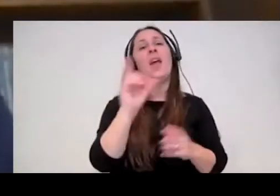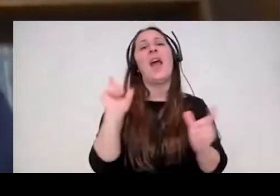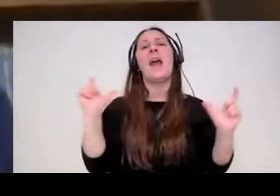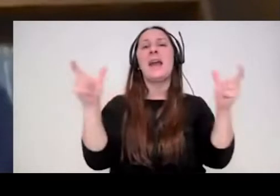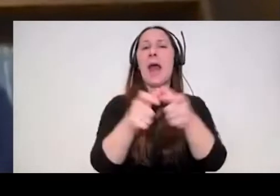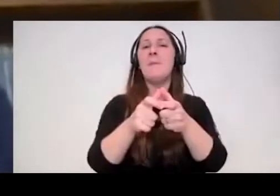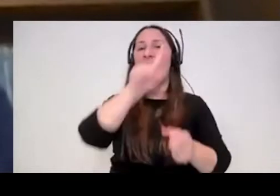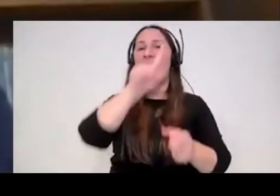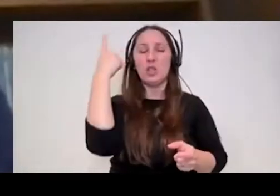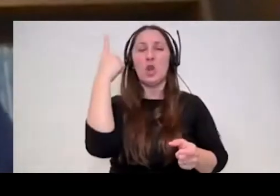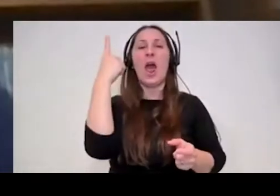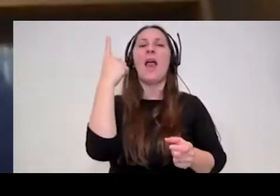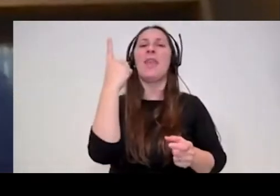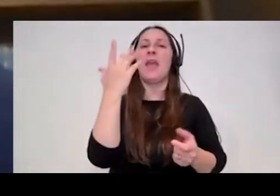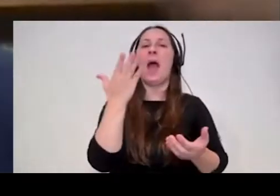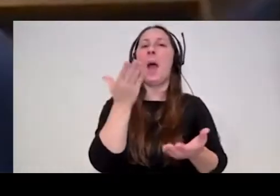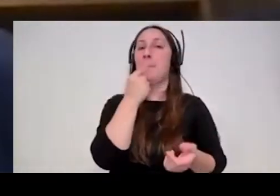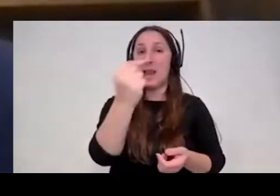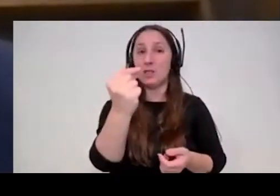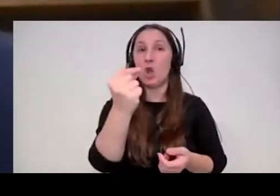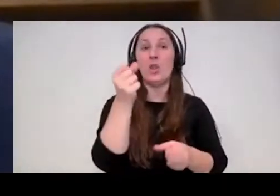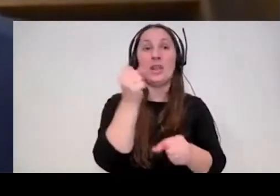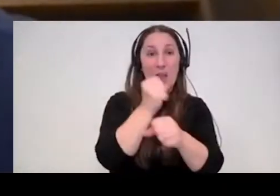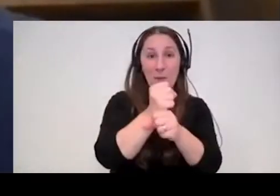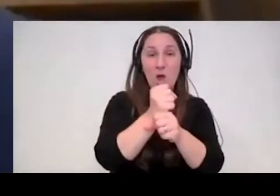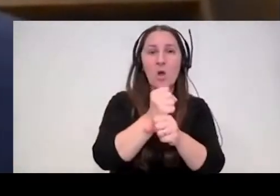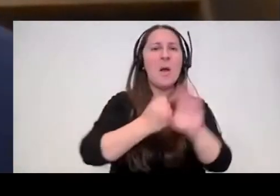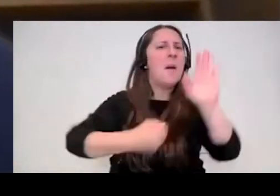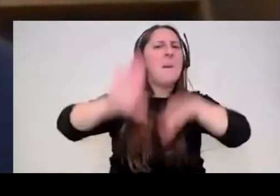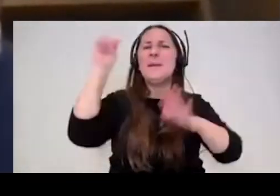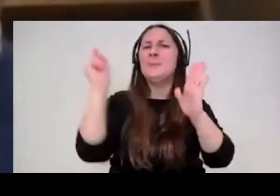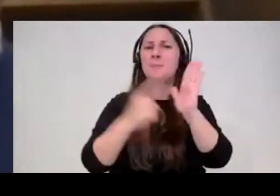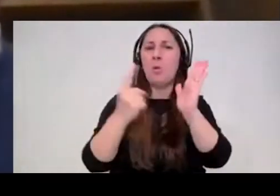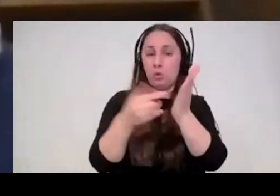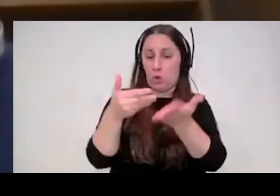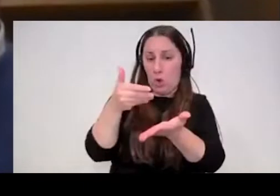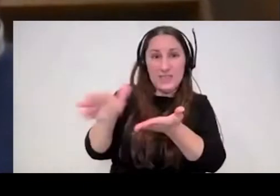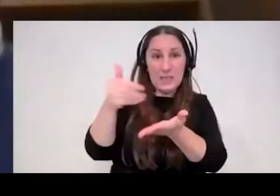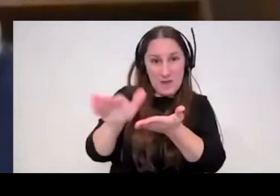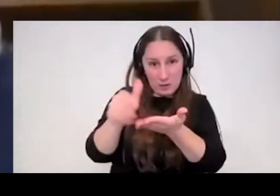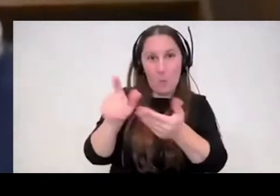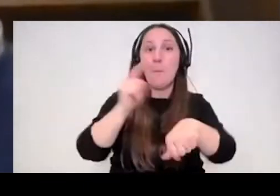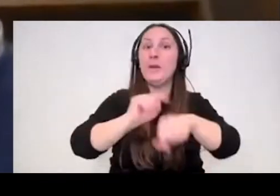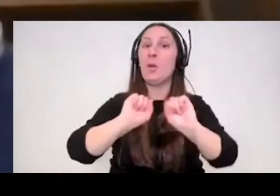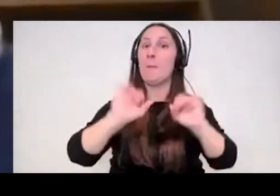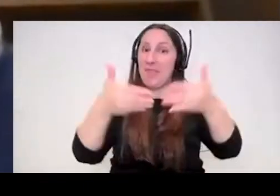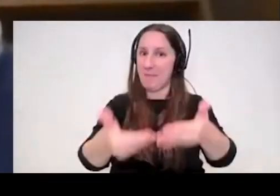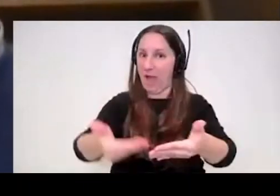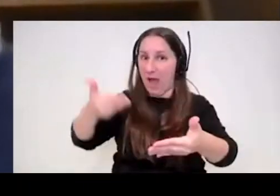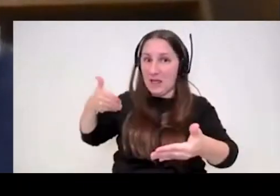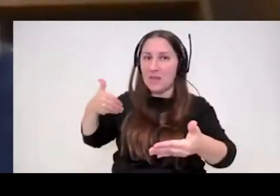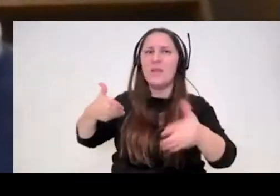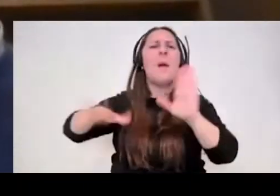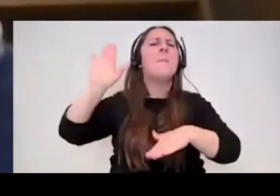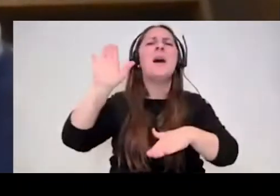Trabajo, la principal causal de discriminación, hasta antes de la pandemia, ¿no? Era, ¿saben cuál?